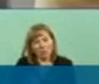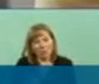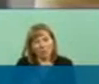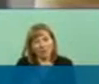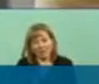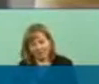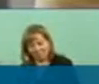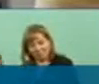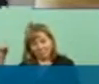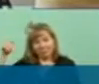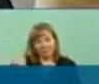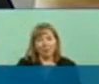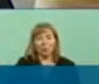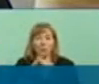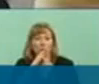venía a esta provincia